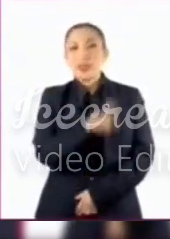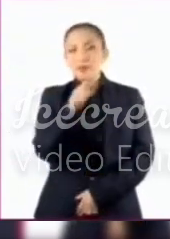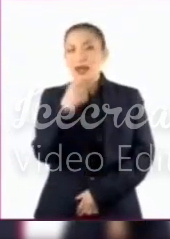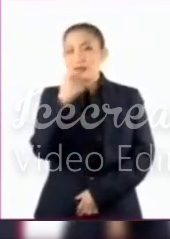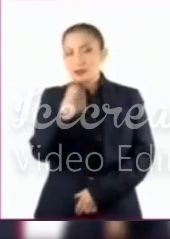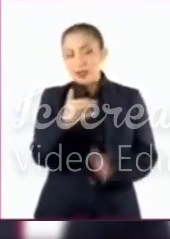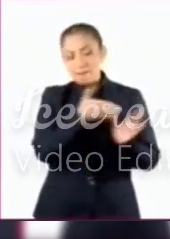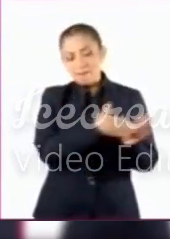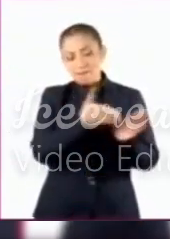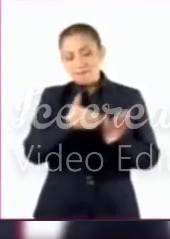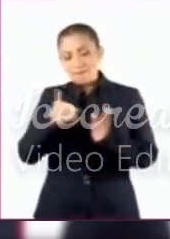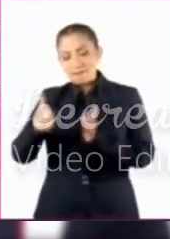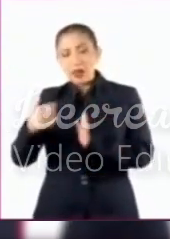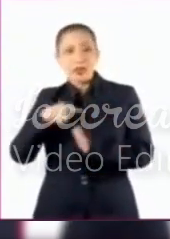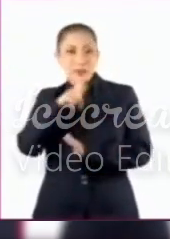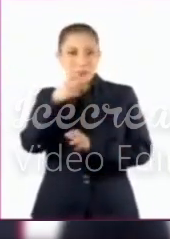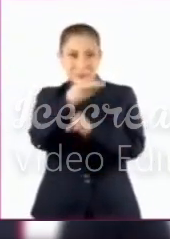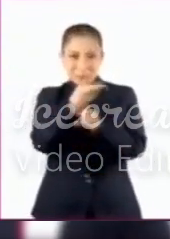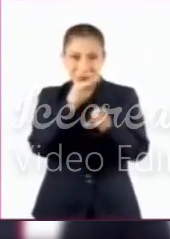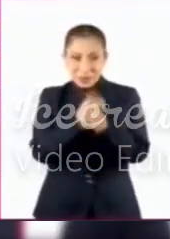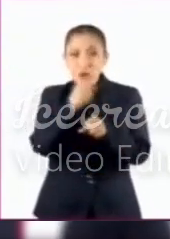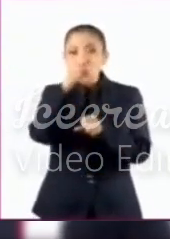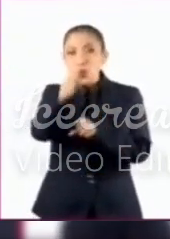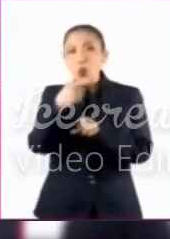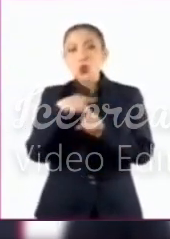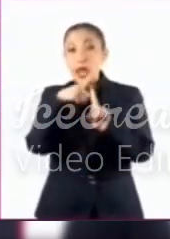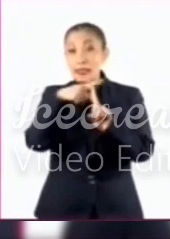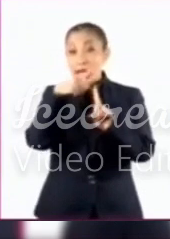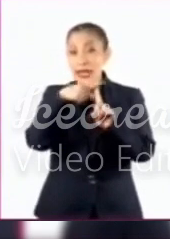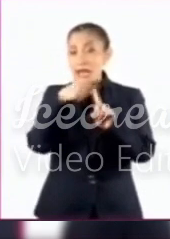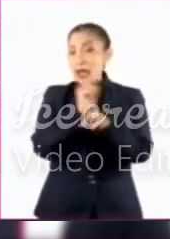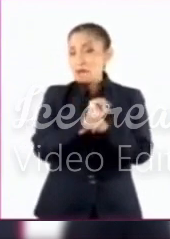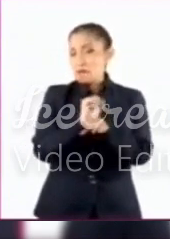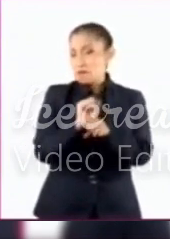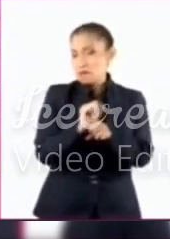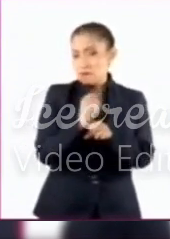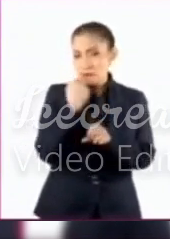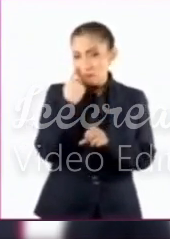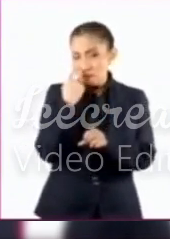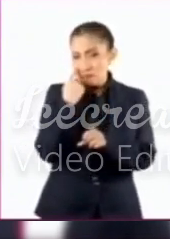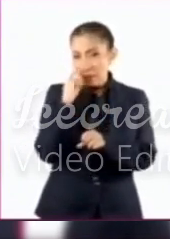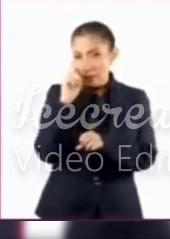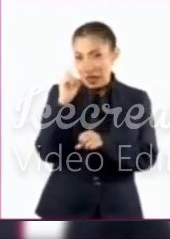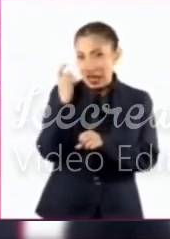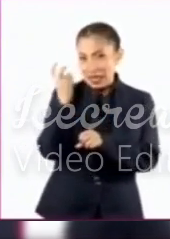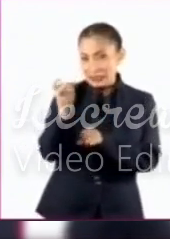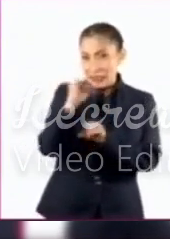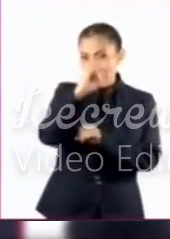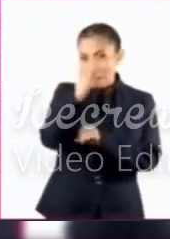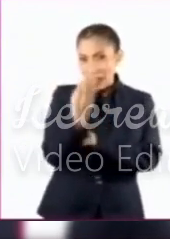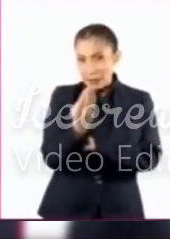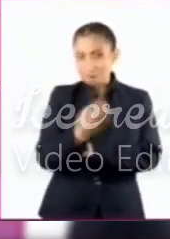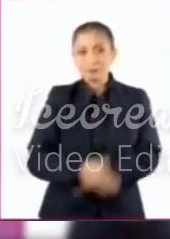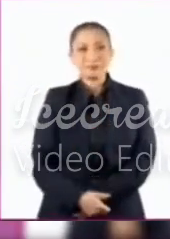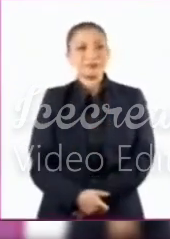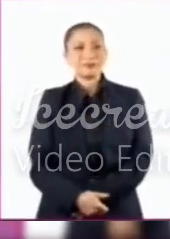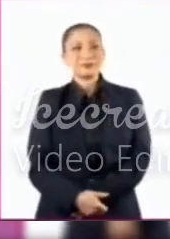Después de este recorrido, las y los invitamos a resolver un reto muy sencillo. Observen las siguientes